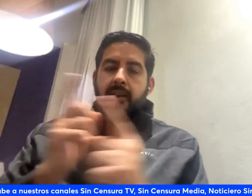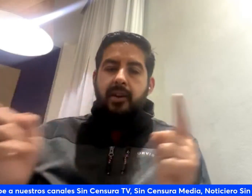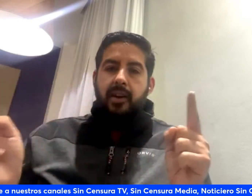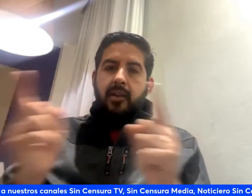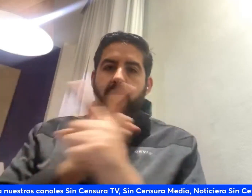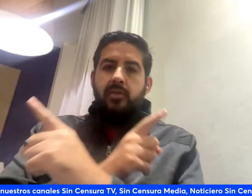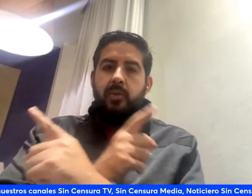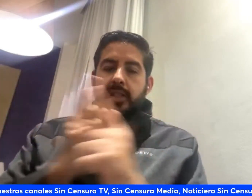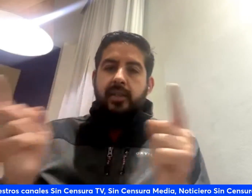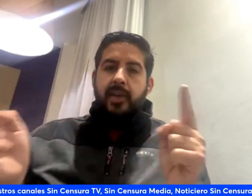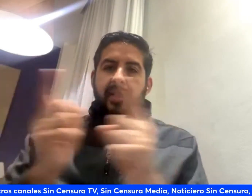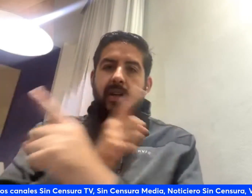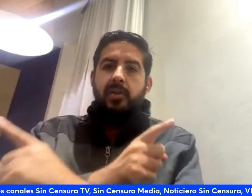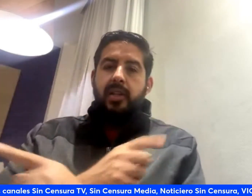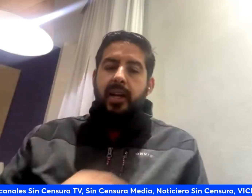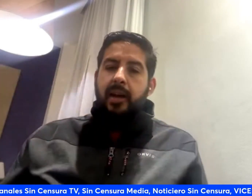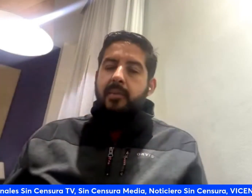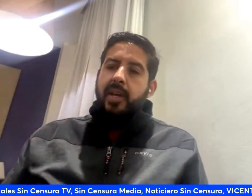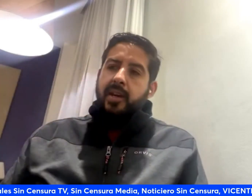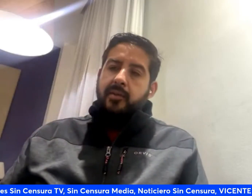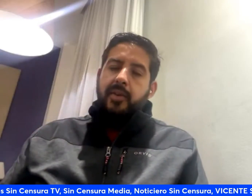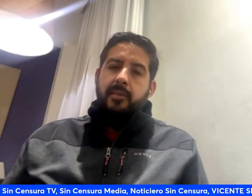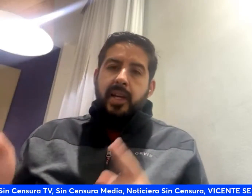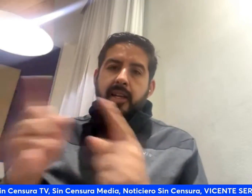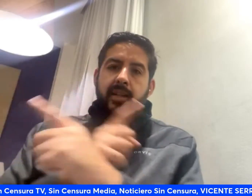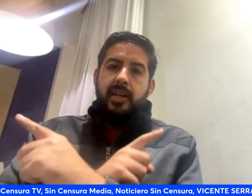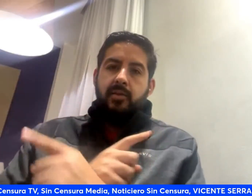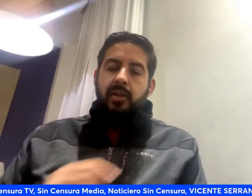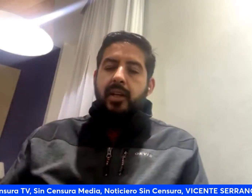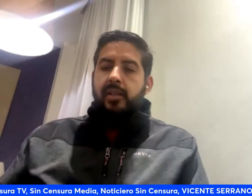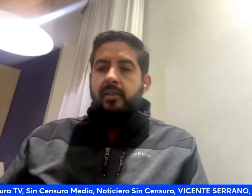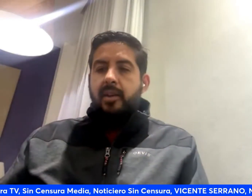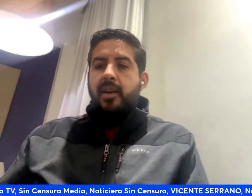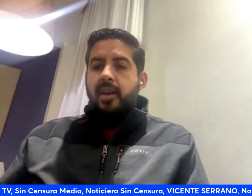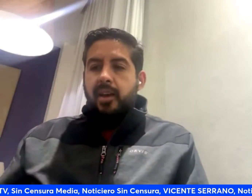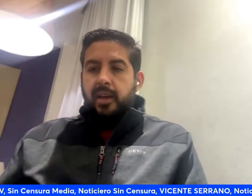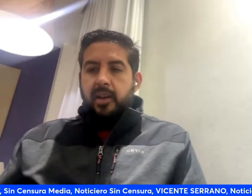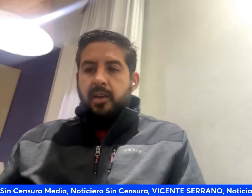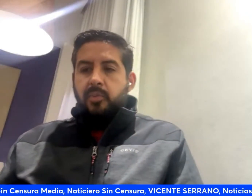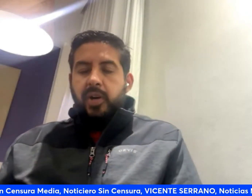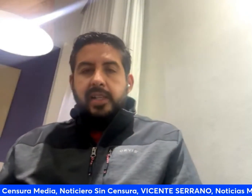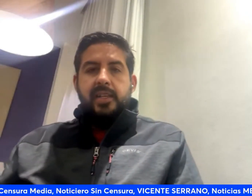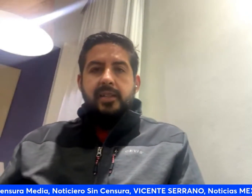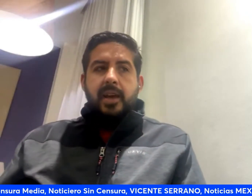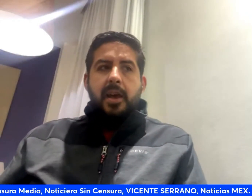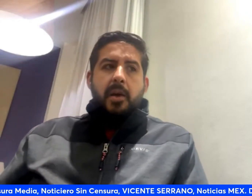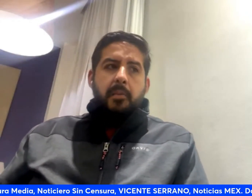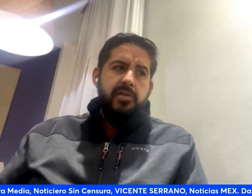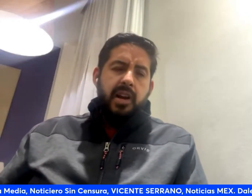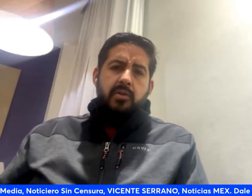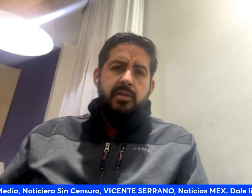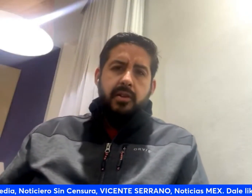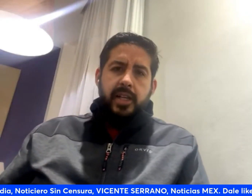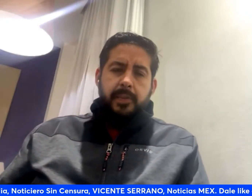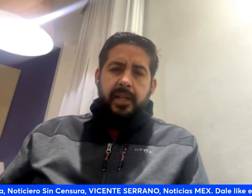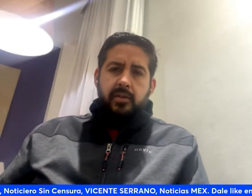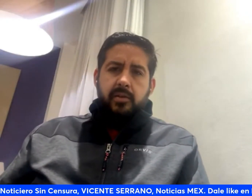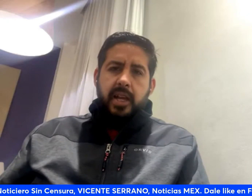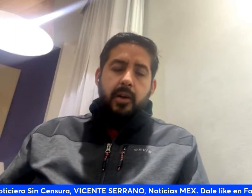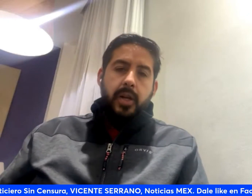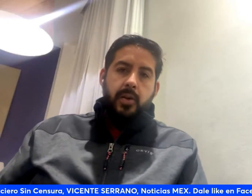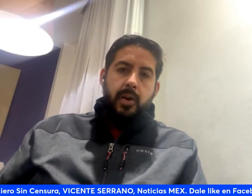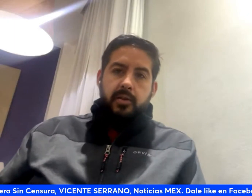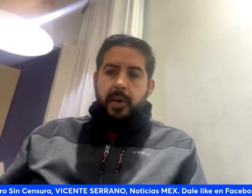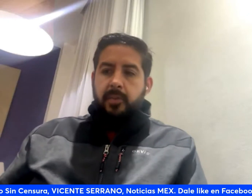donde los jueces y magistrados intercambian familias en las otras ponencias, pero son algunos de los aspectos.